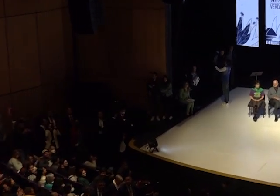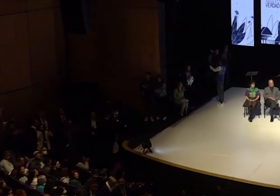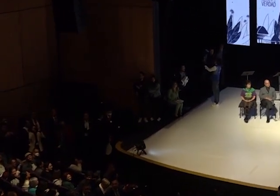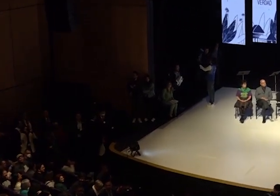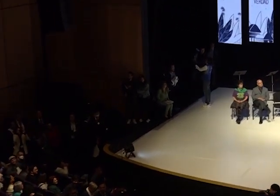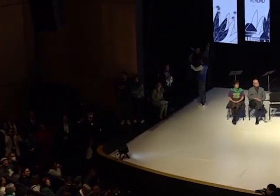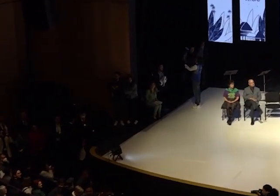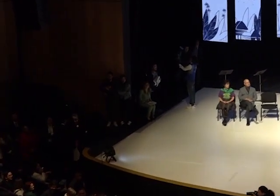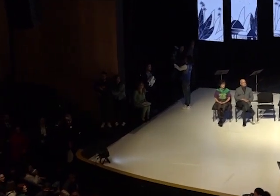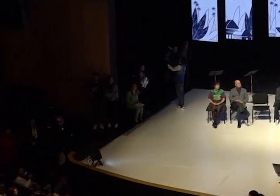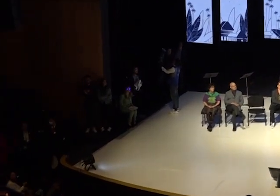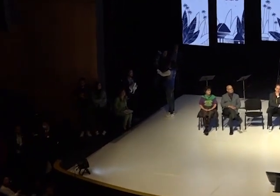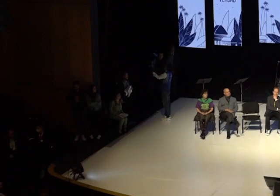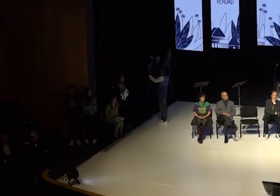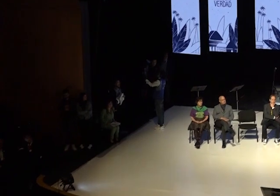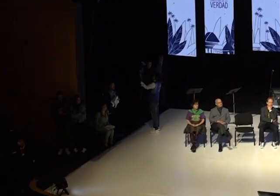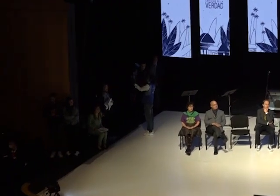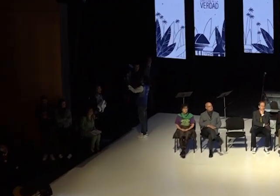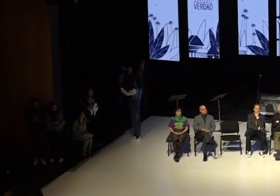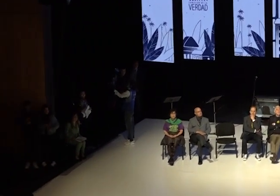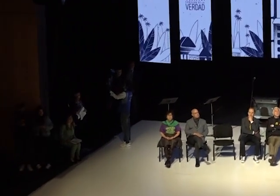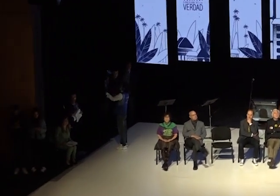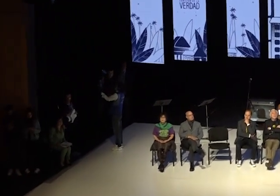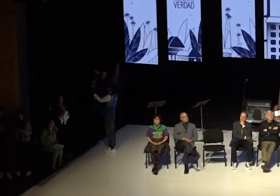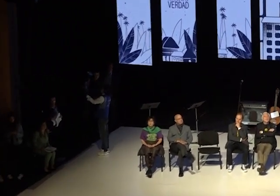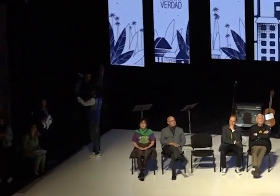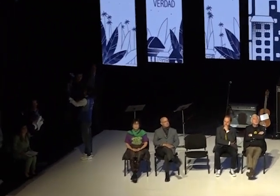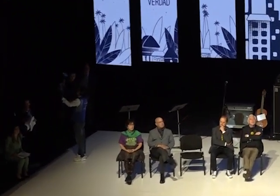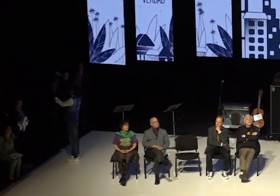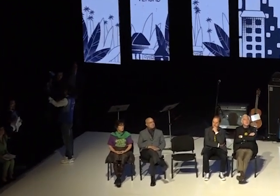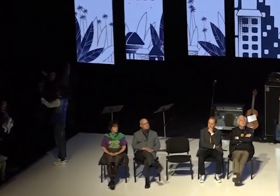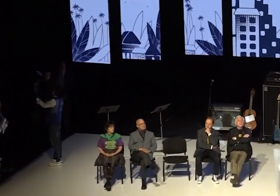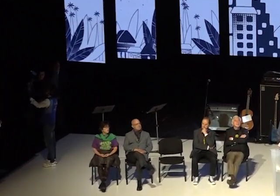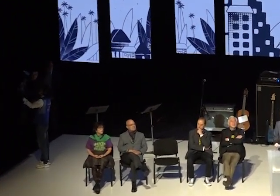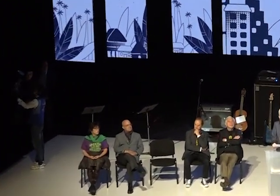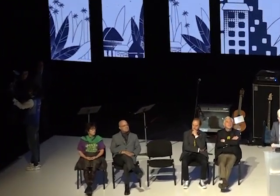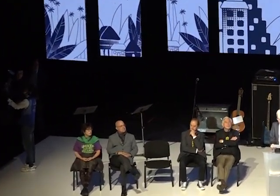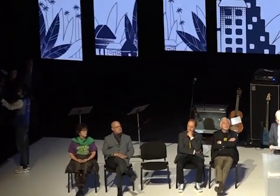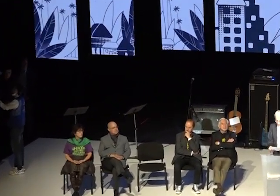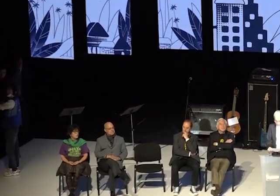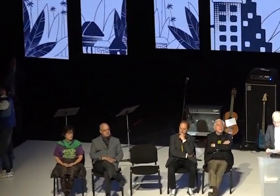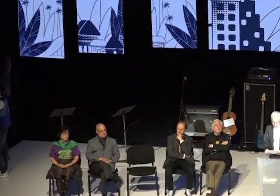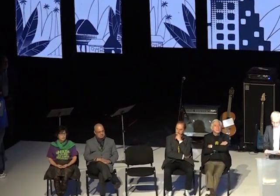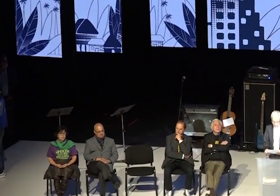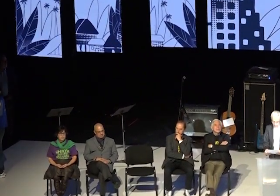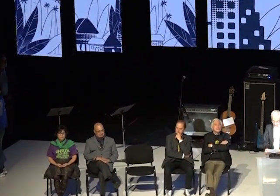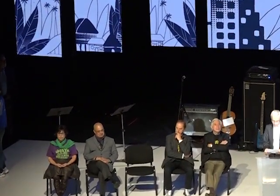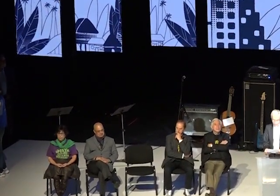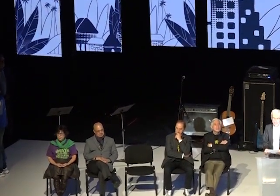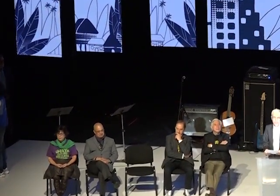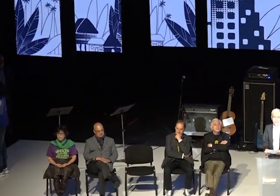Traemos un mensaje de esperanza y futuro para nuestra nación vulnerada y rota.